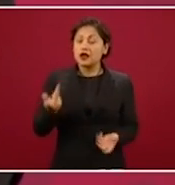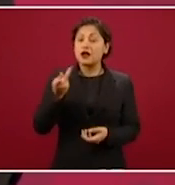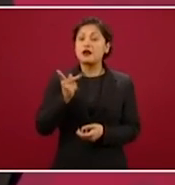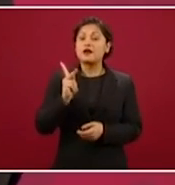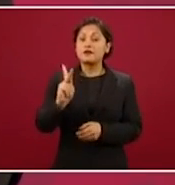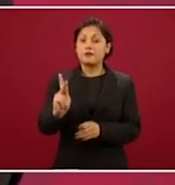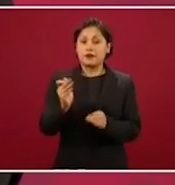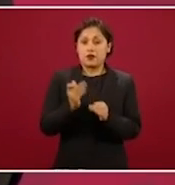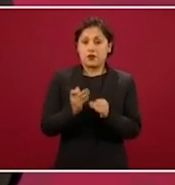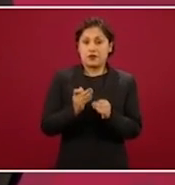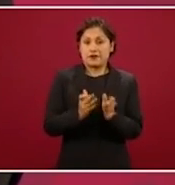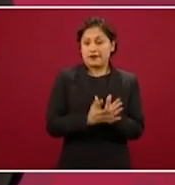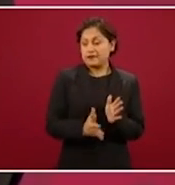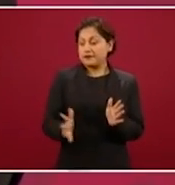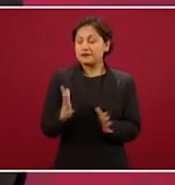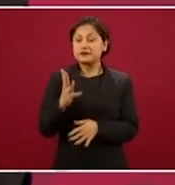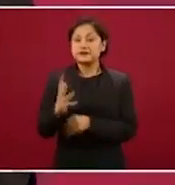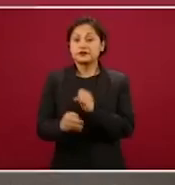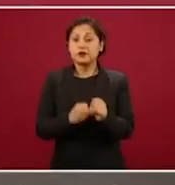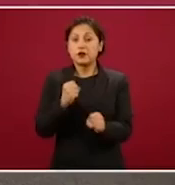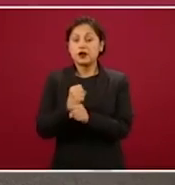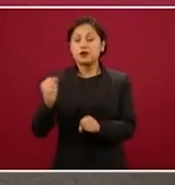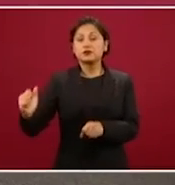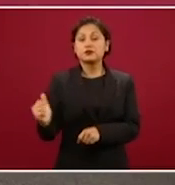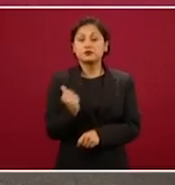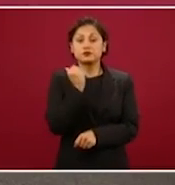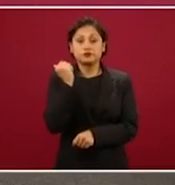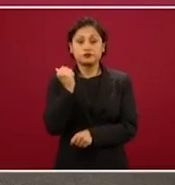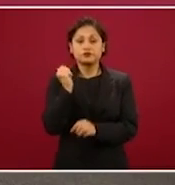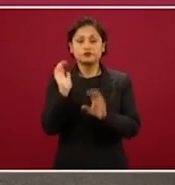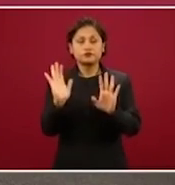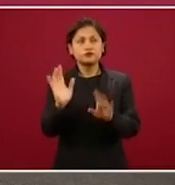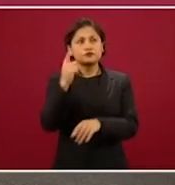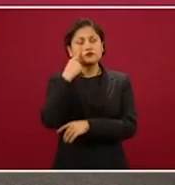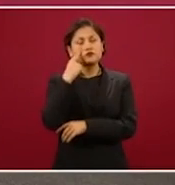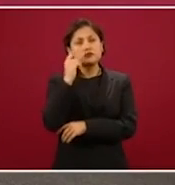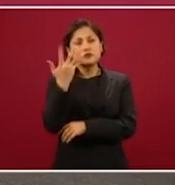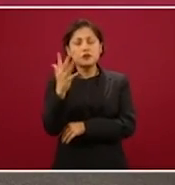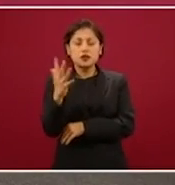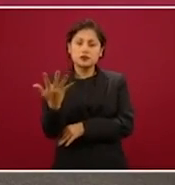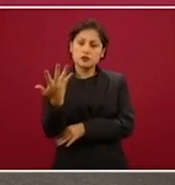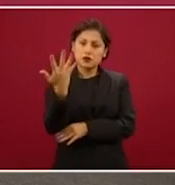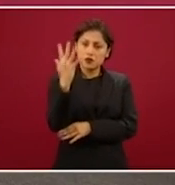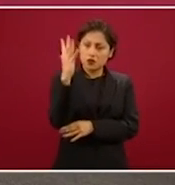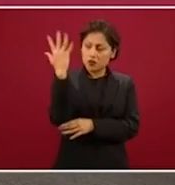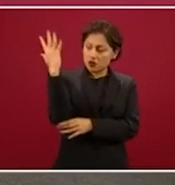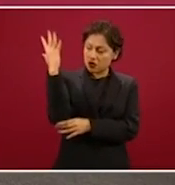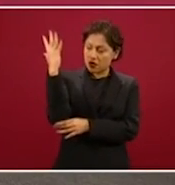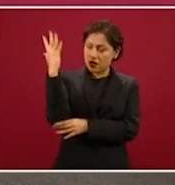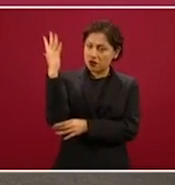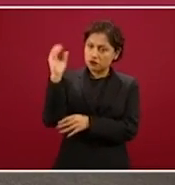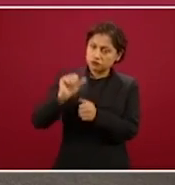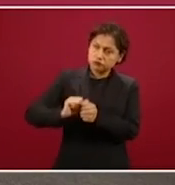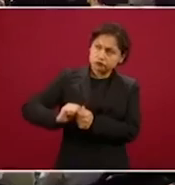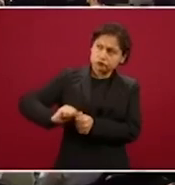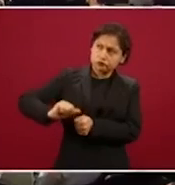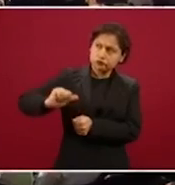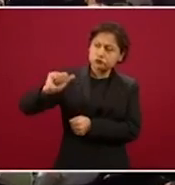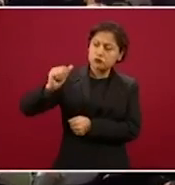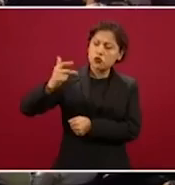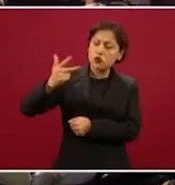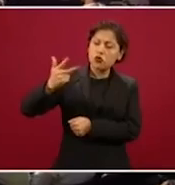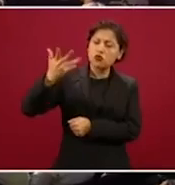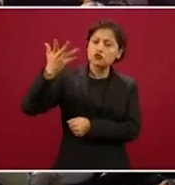en 5 años, un caoba está de 8, de 10 metros